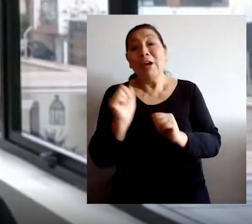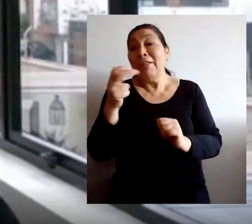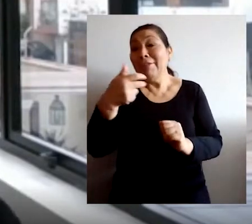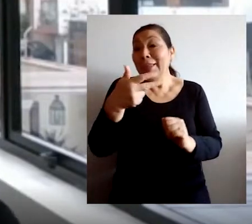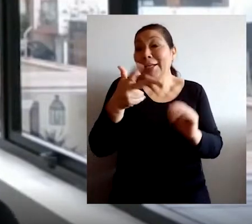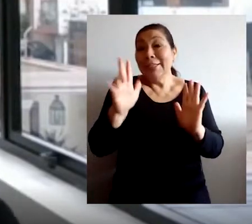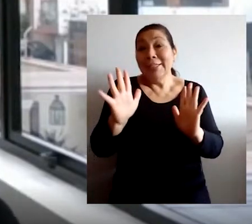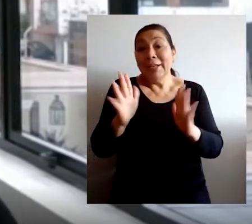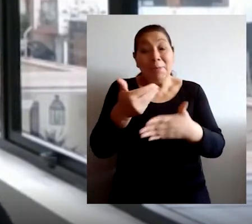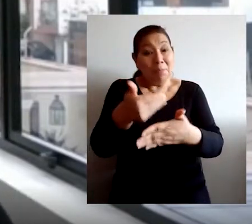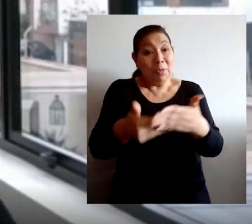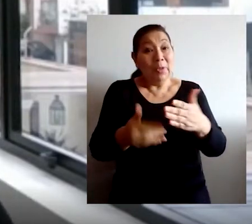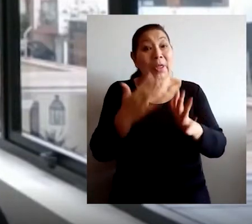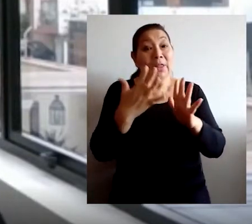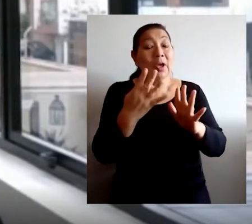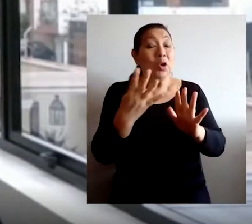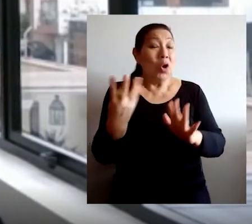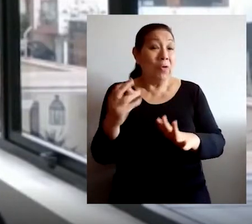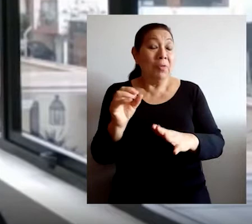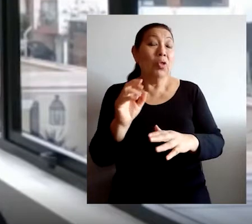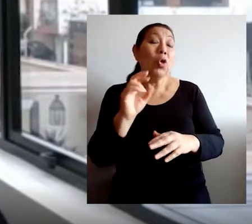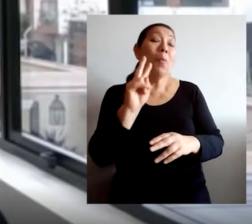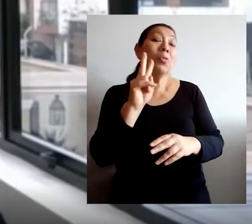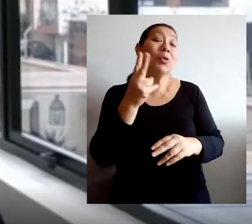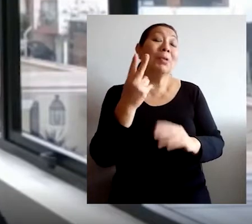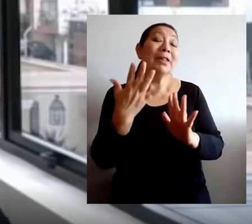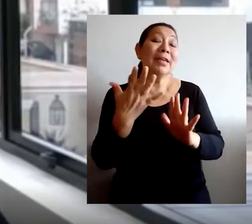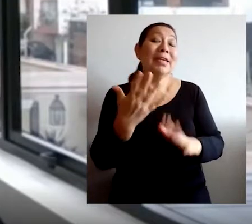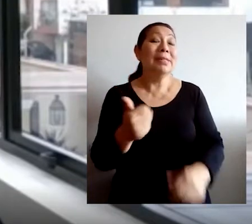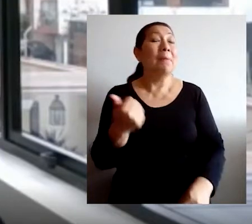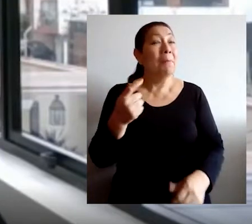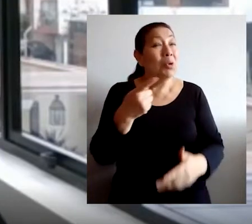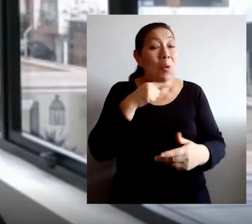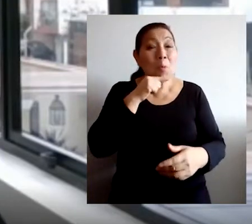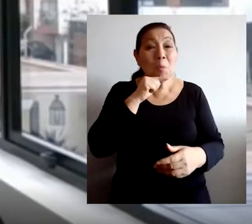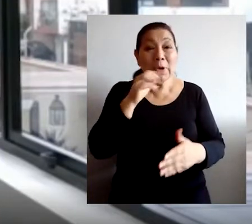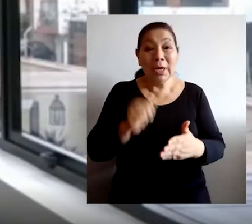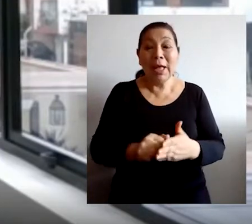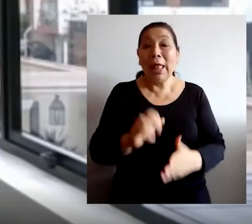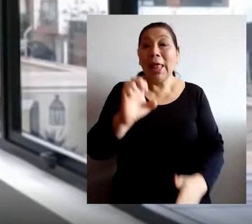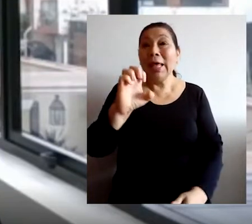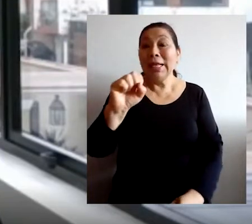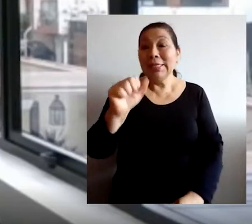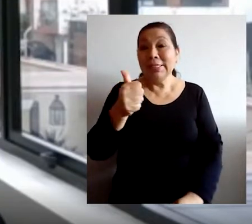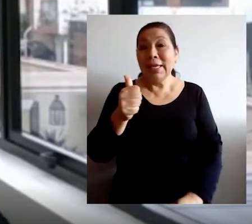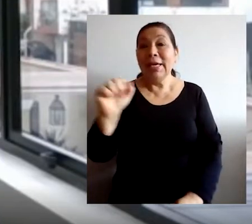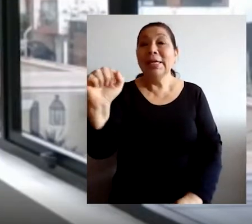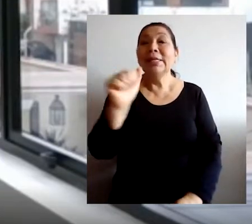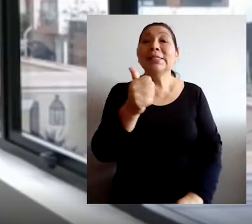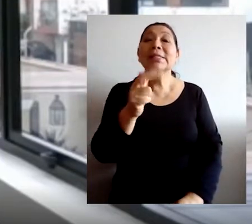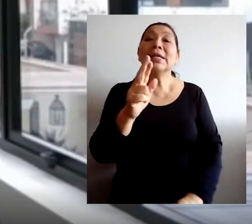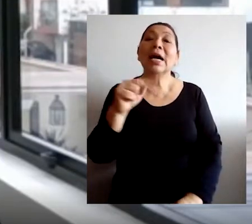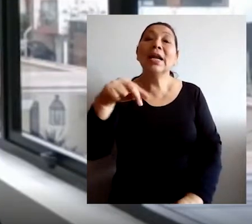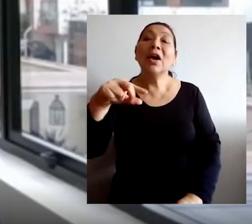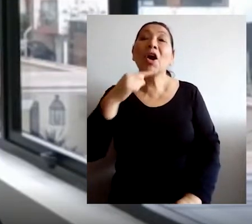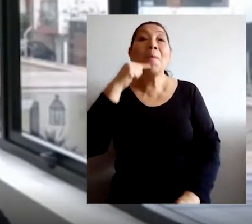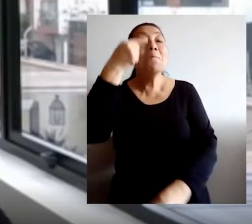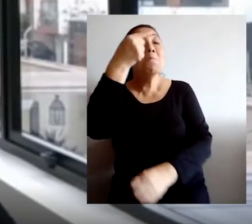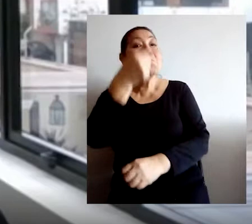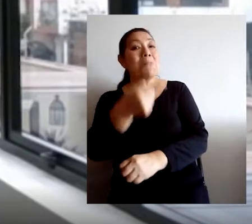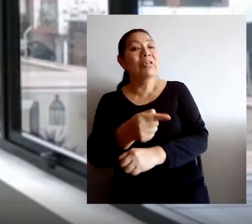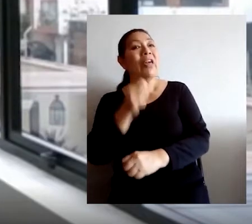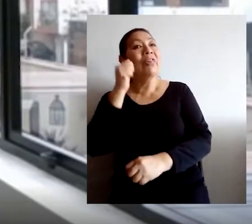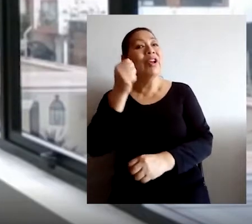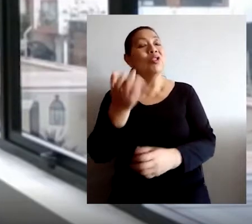tercero. El tercer expediente es el 1090 del 2010. Ahí hay una señora que se llama Elsa Zarango que demanda a mi patrocinada